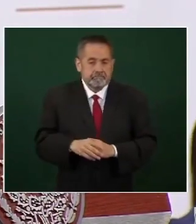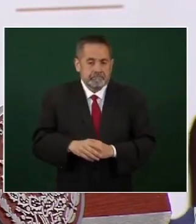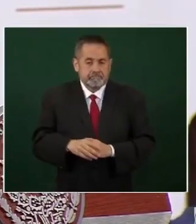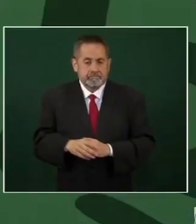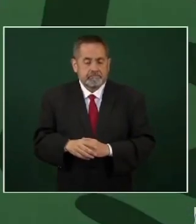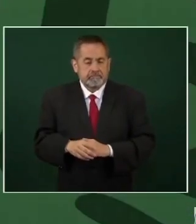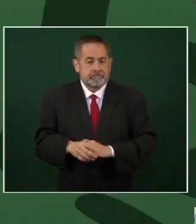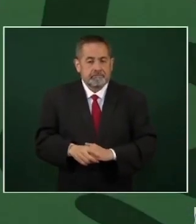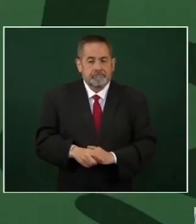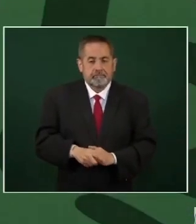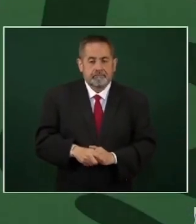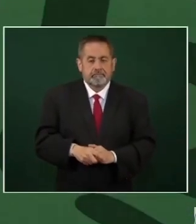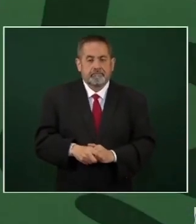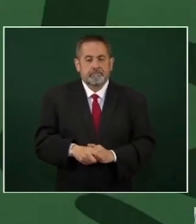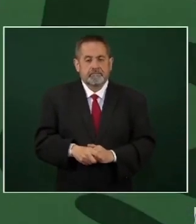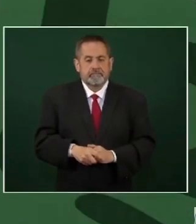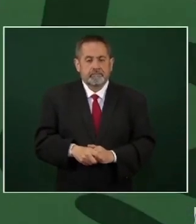es